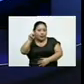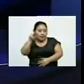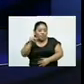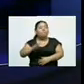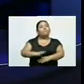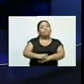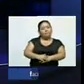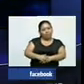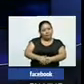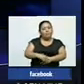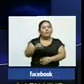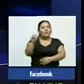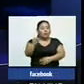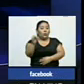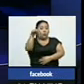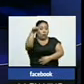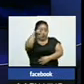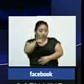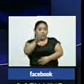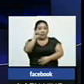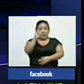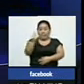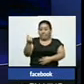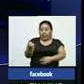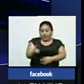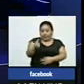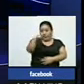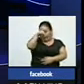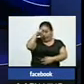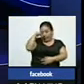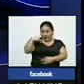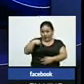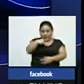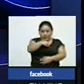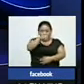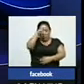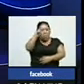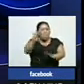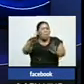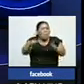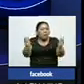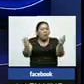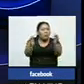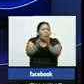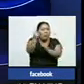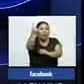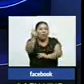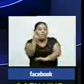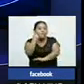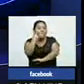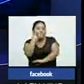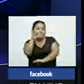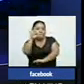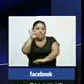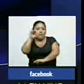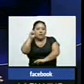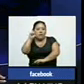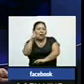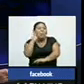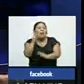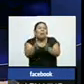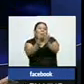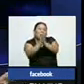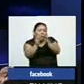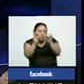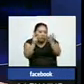Así es, les vamos a contar que el ministro de Trabajo se reunió con el fiscal general para solicitar información sobre los avances en las investigaciones de los